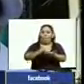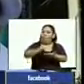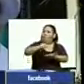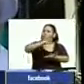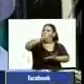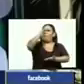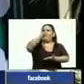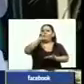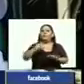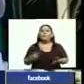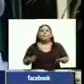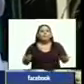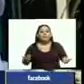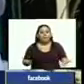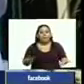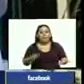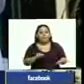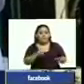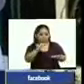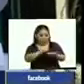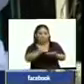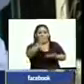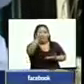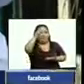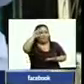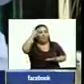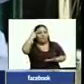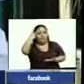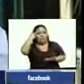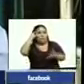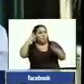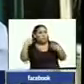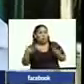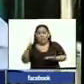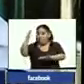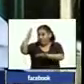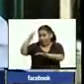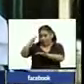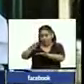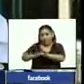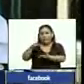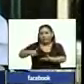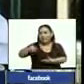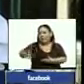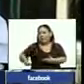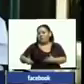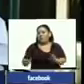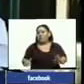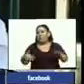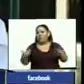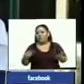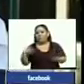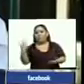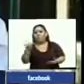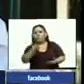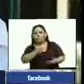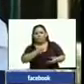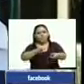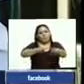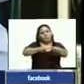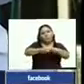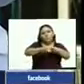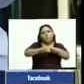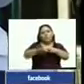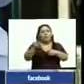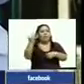que indica que están disminuyendo dichos homicidios. Es decir que mantenemos el ritmo que hemos